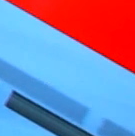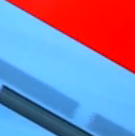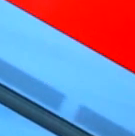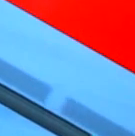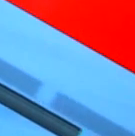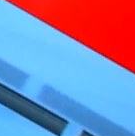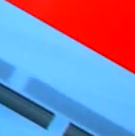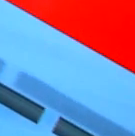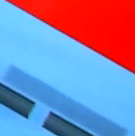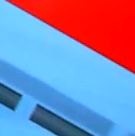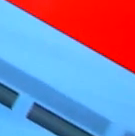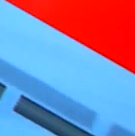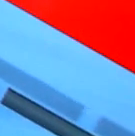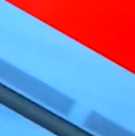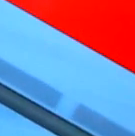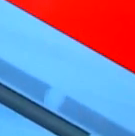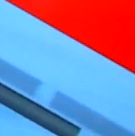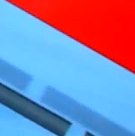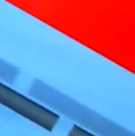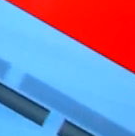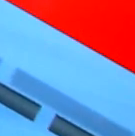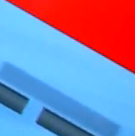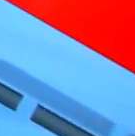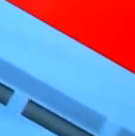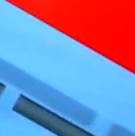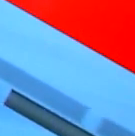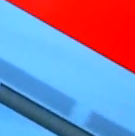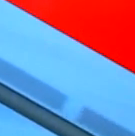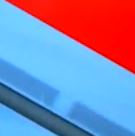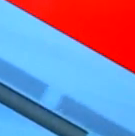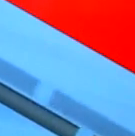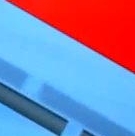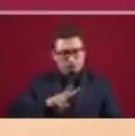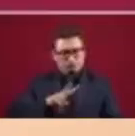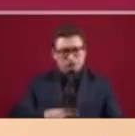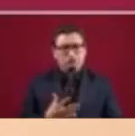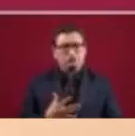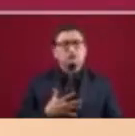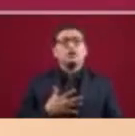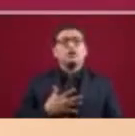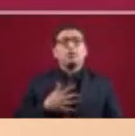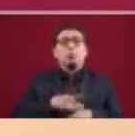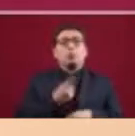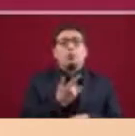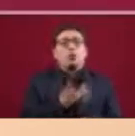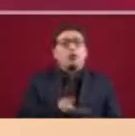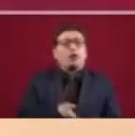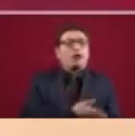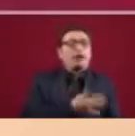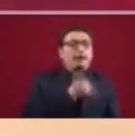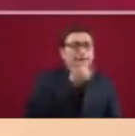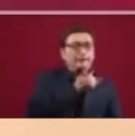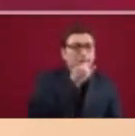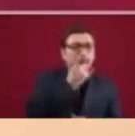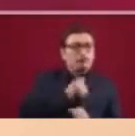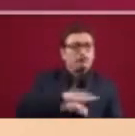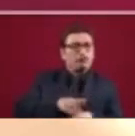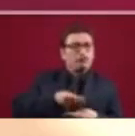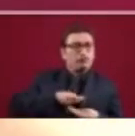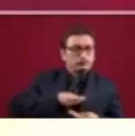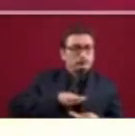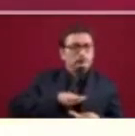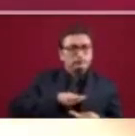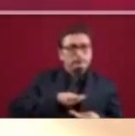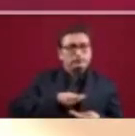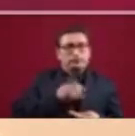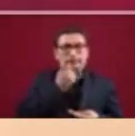debe de preocupar y lo que nos debe de llamar a la reflexión. Del error de haber recibido